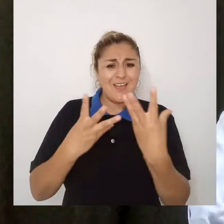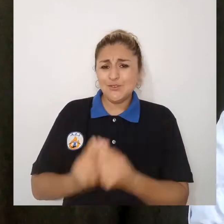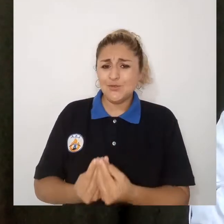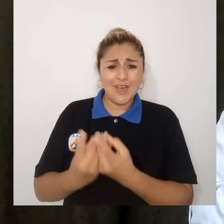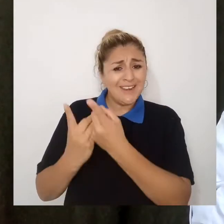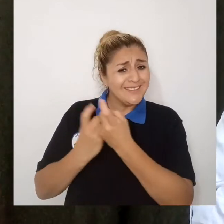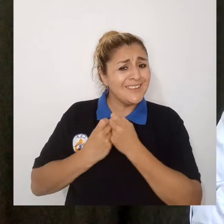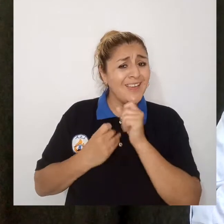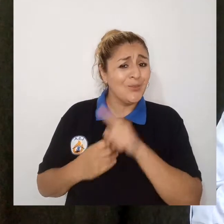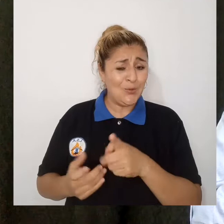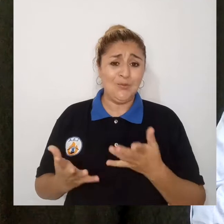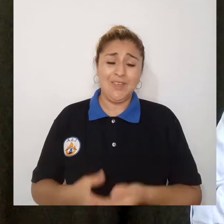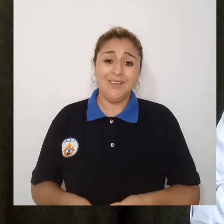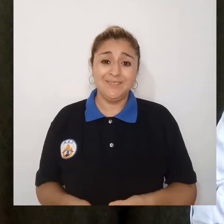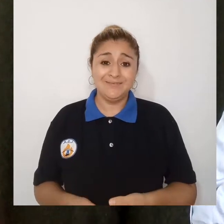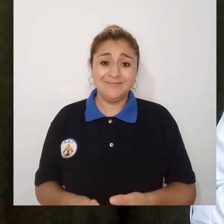que